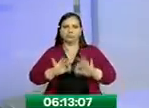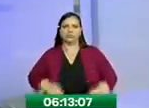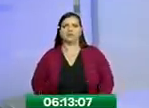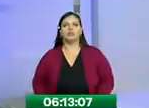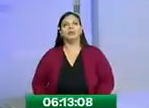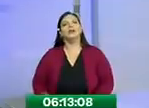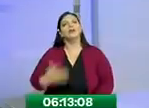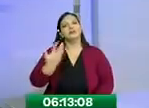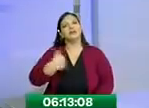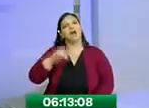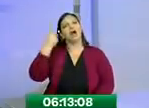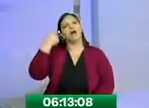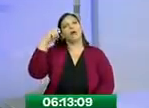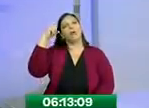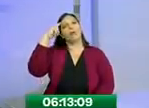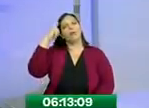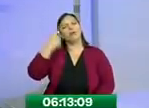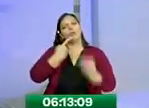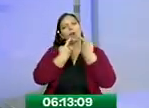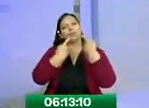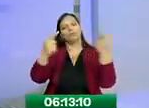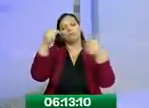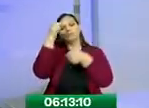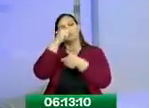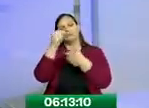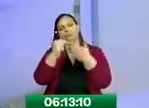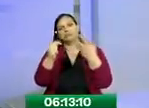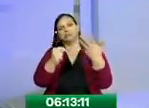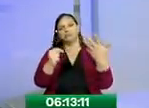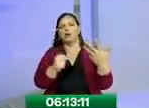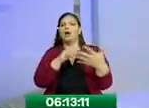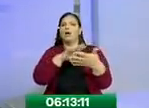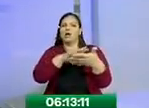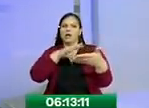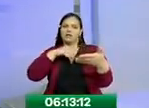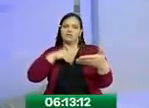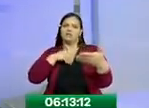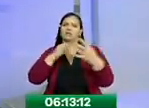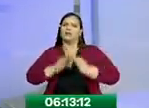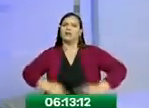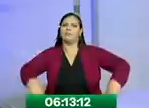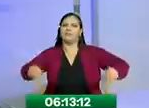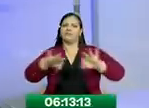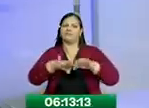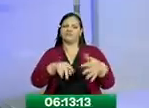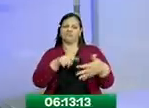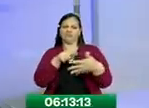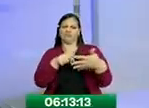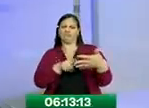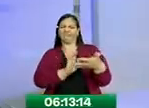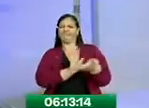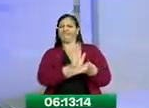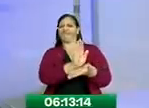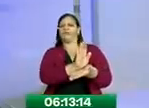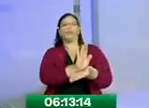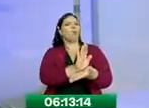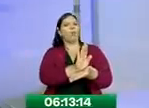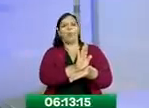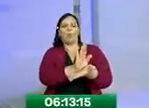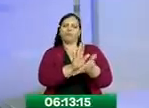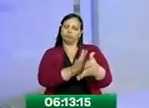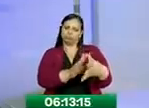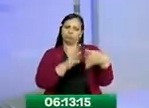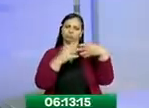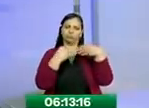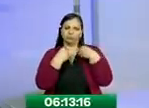que tiene que adoptar y registrarse en esta oportunidad y hacer caso, ¿no? Hacer caso y la responsabilidad ciudadana del decreto que ha emitido